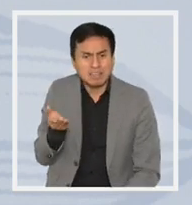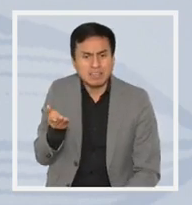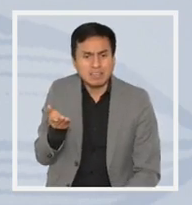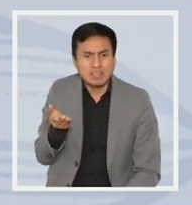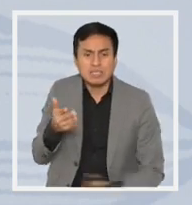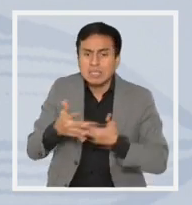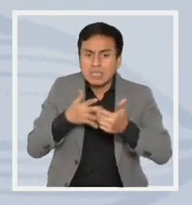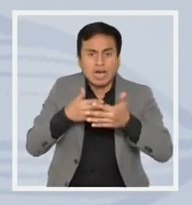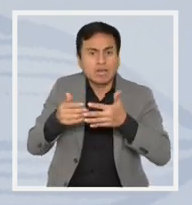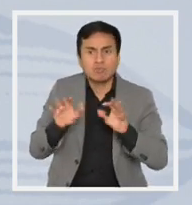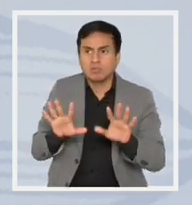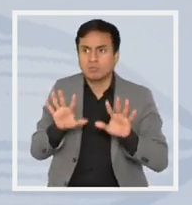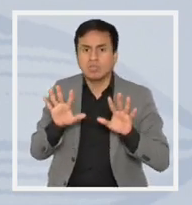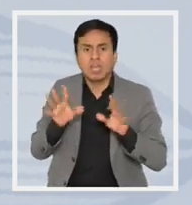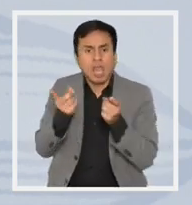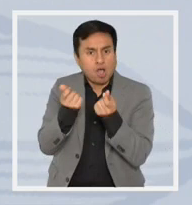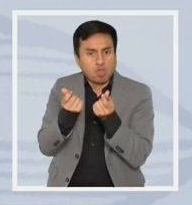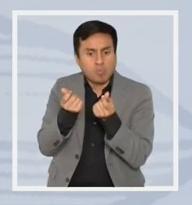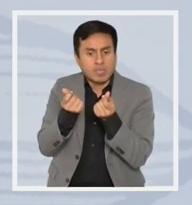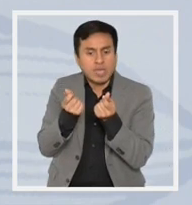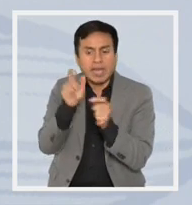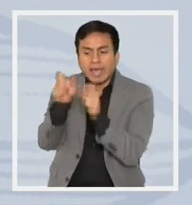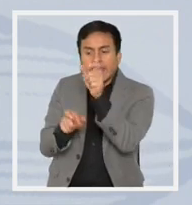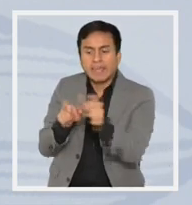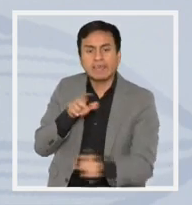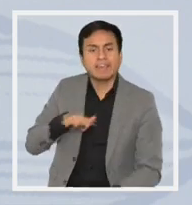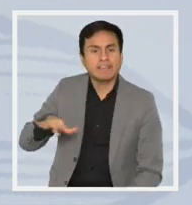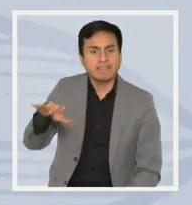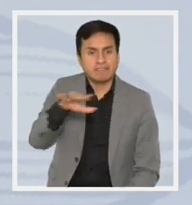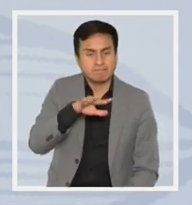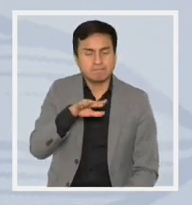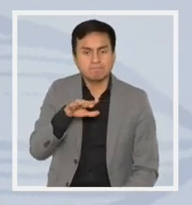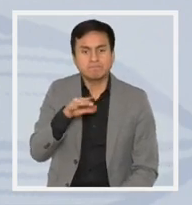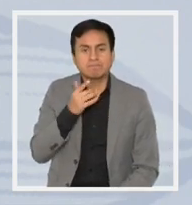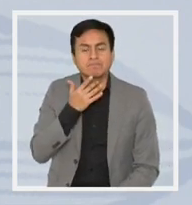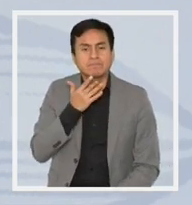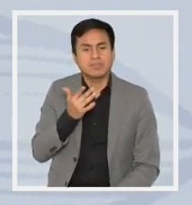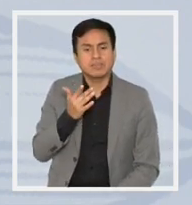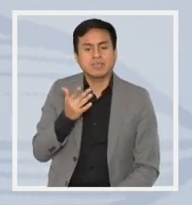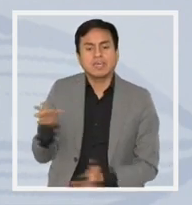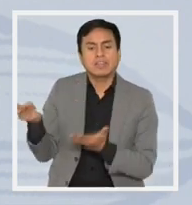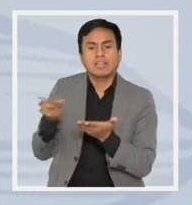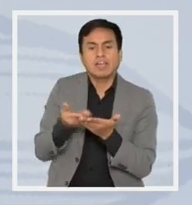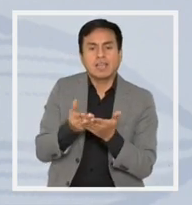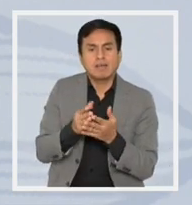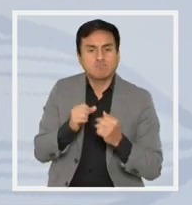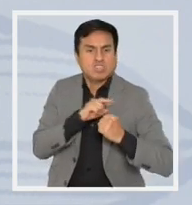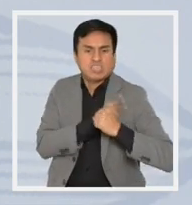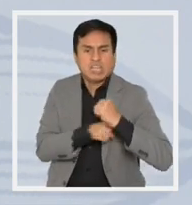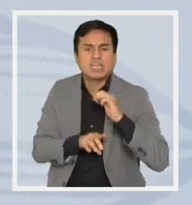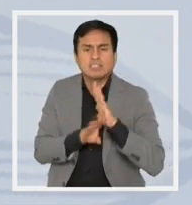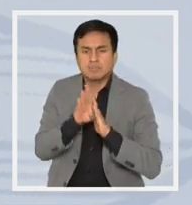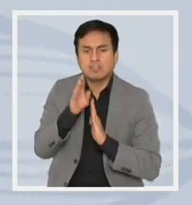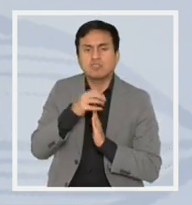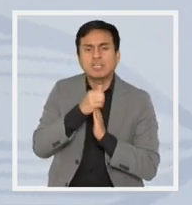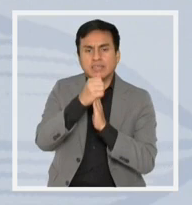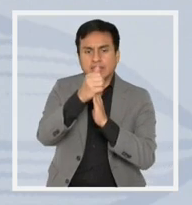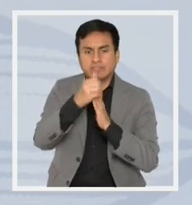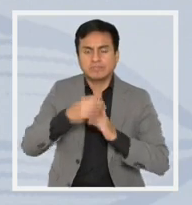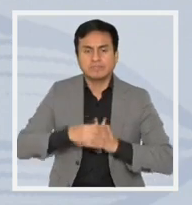natural, económica, en su gente, que nos entrega un tremendo potencial de crecimiento y